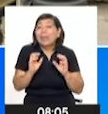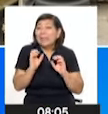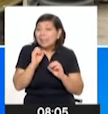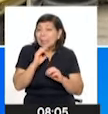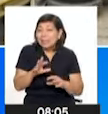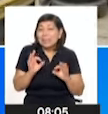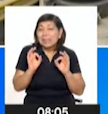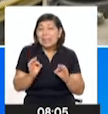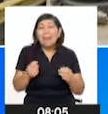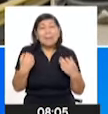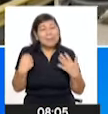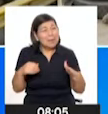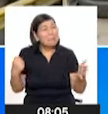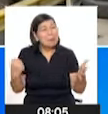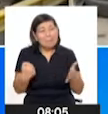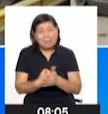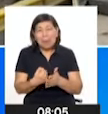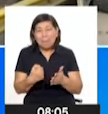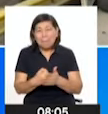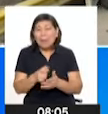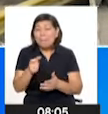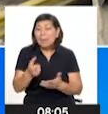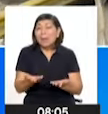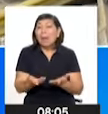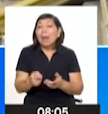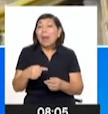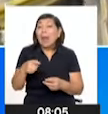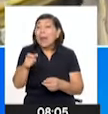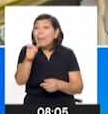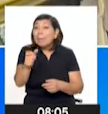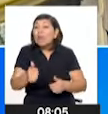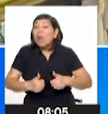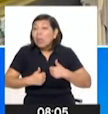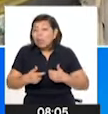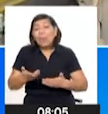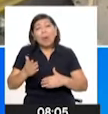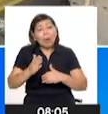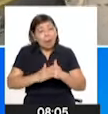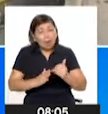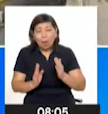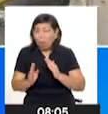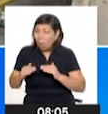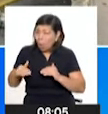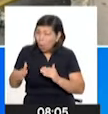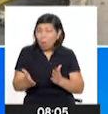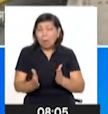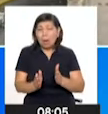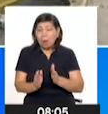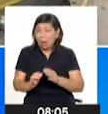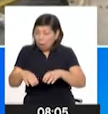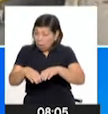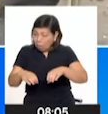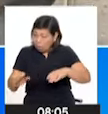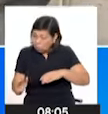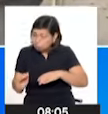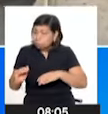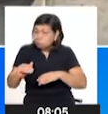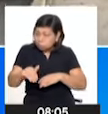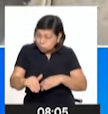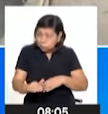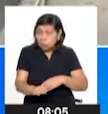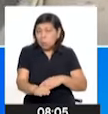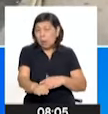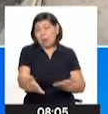reportado atropellos y personas heridas, y lo que piden los vecinos es la construcción de un badén o un rompemuelle para